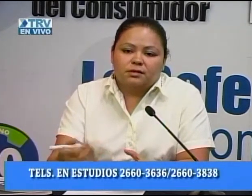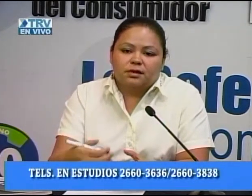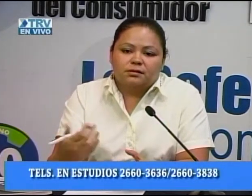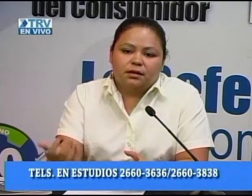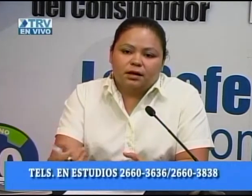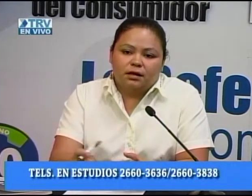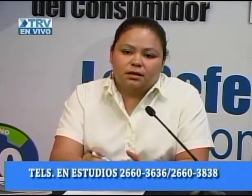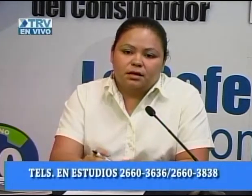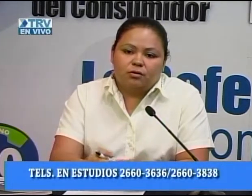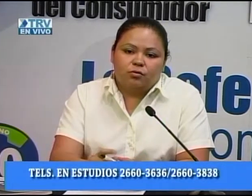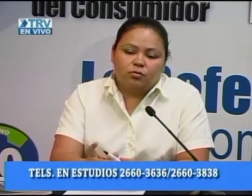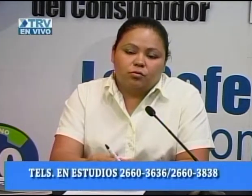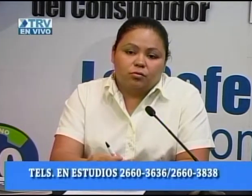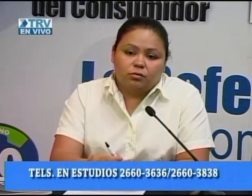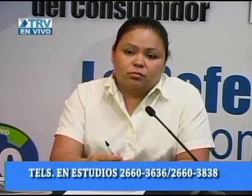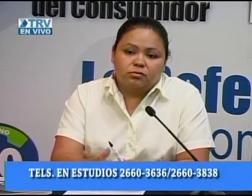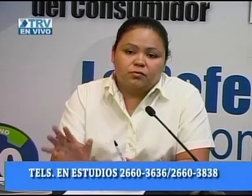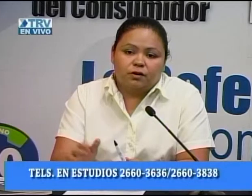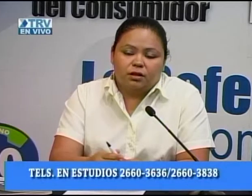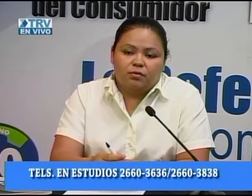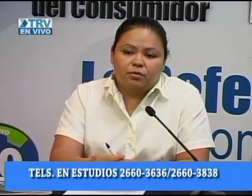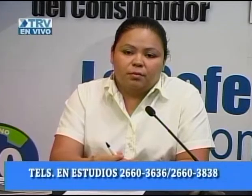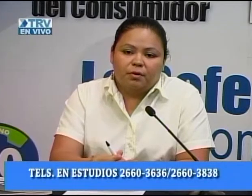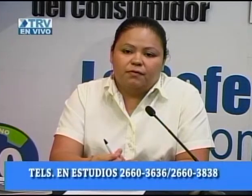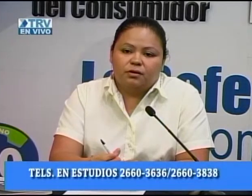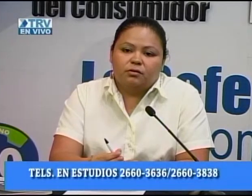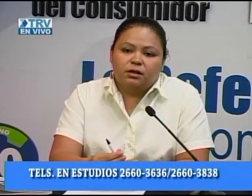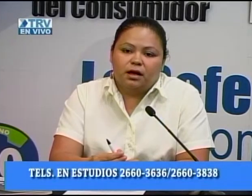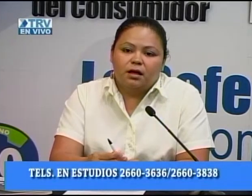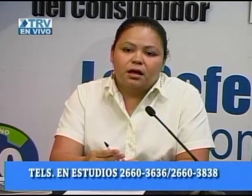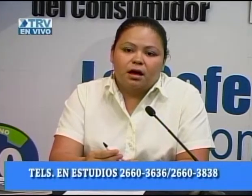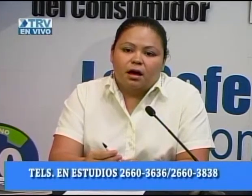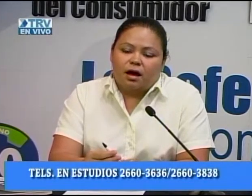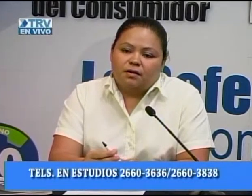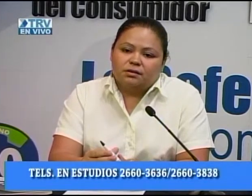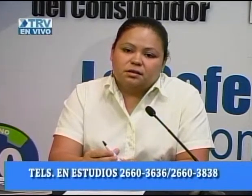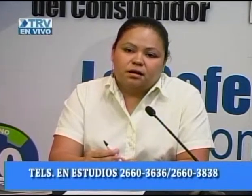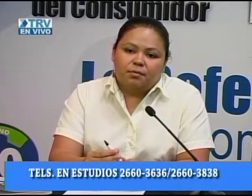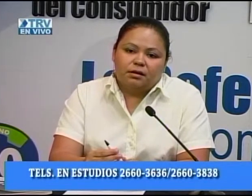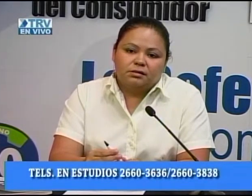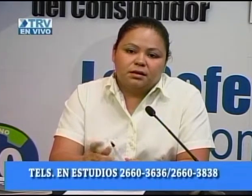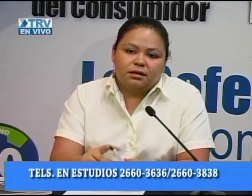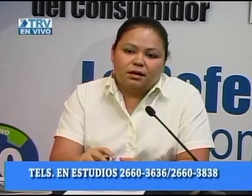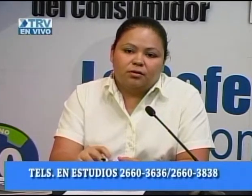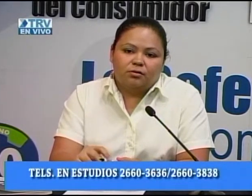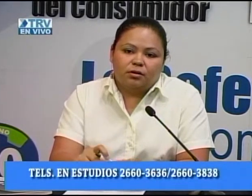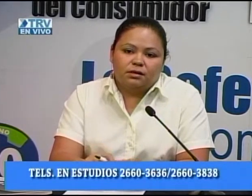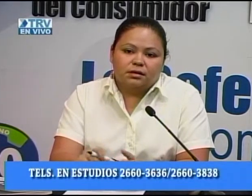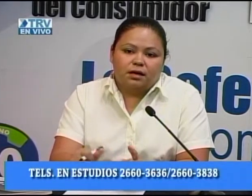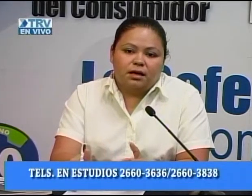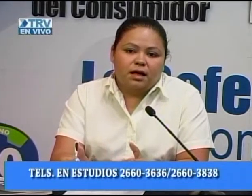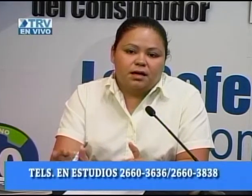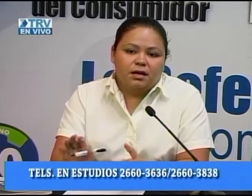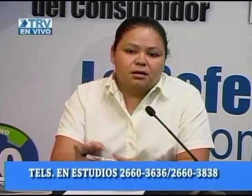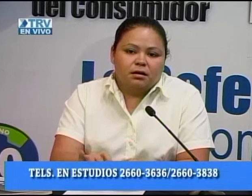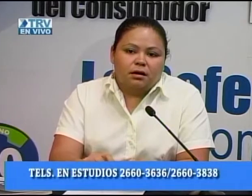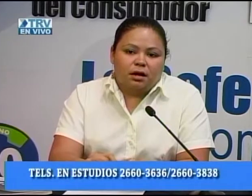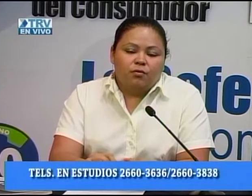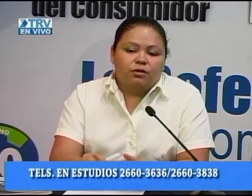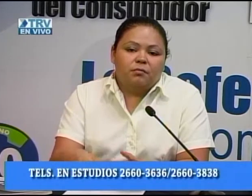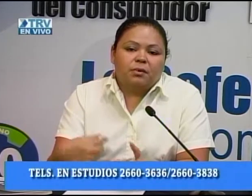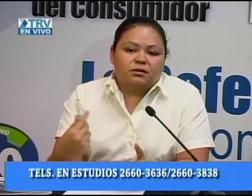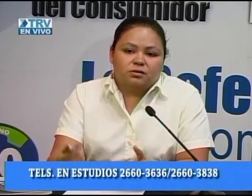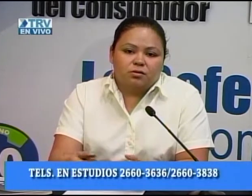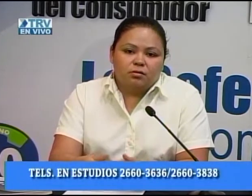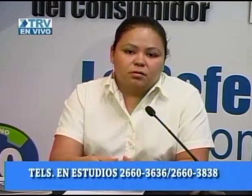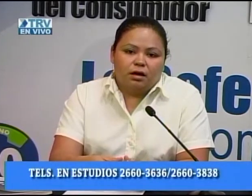compramos esa extra garantía no sufre ningún desperfecto ni nada, ahí básicamente ese dinero queda ahí. Es